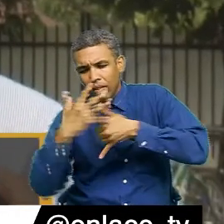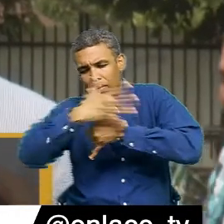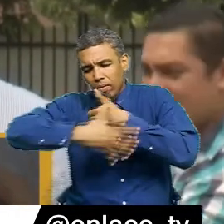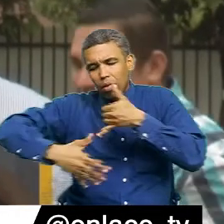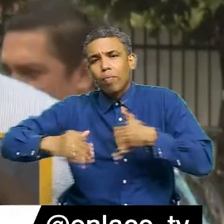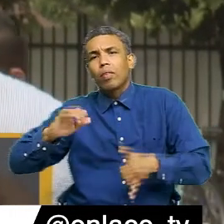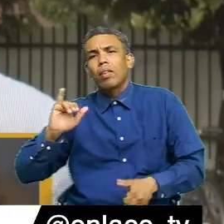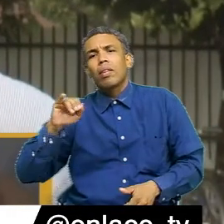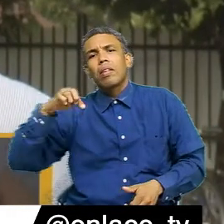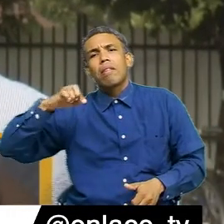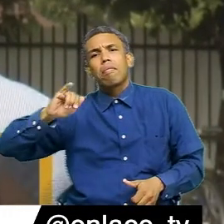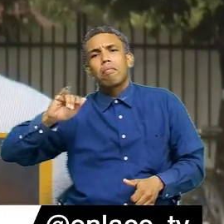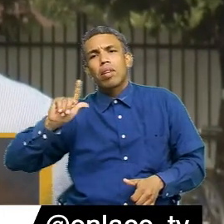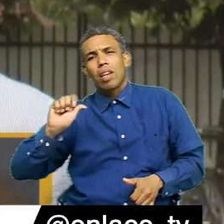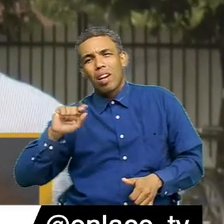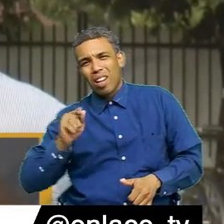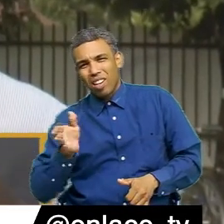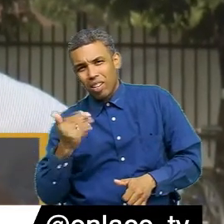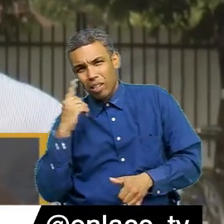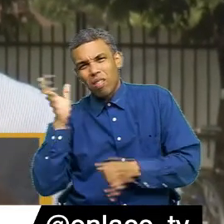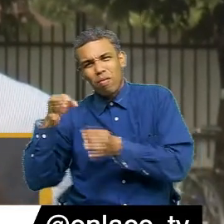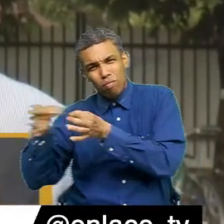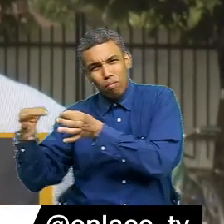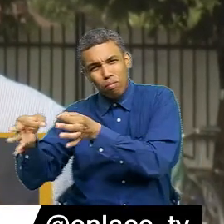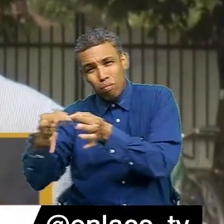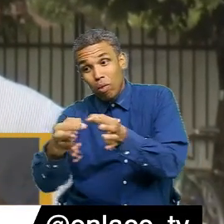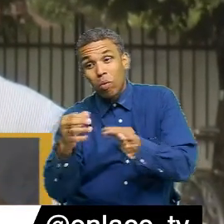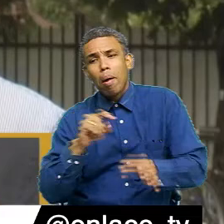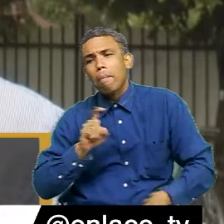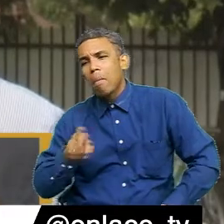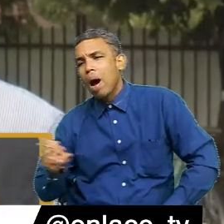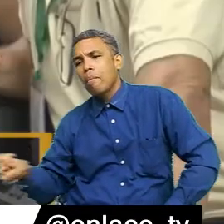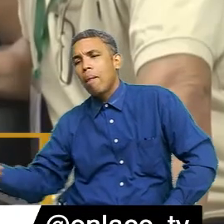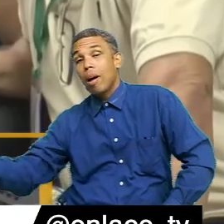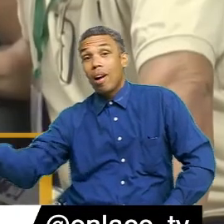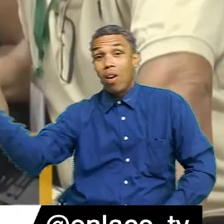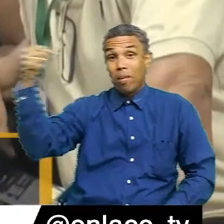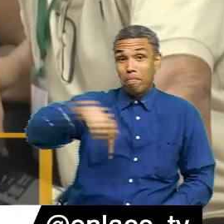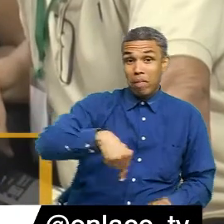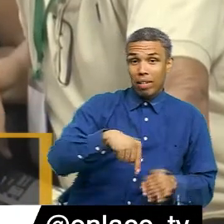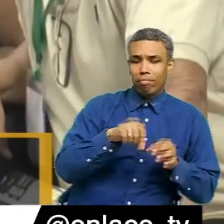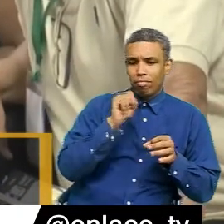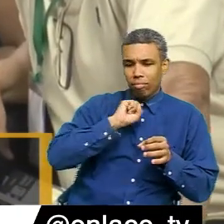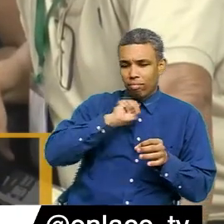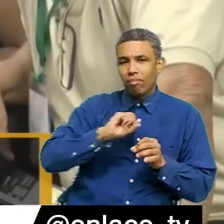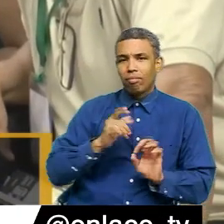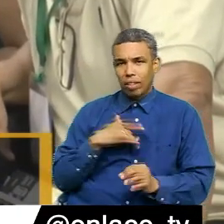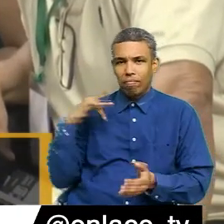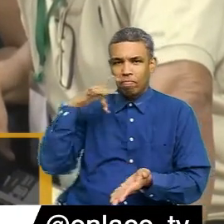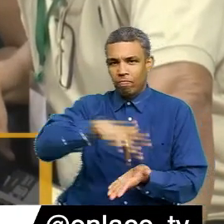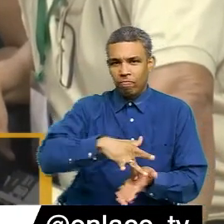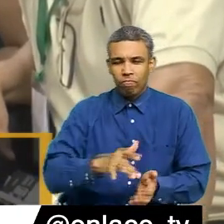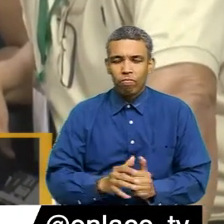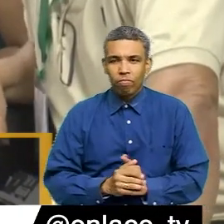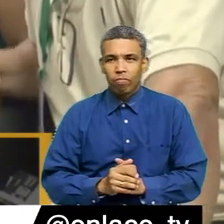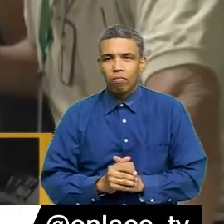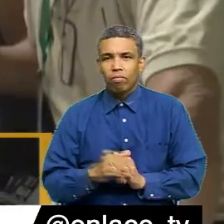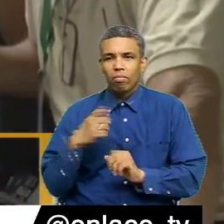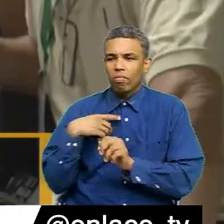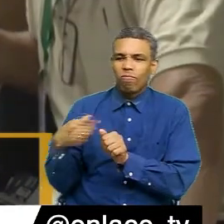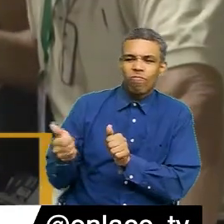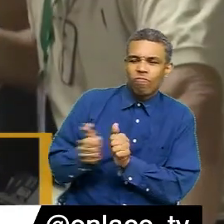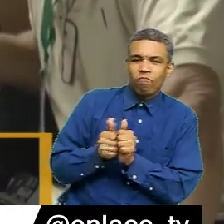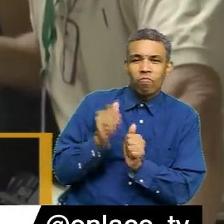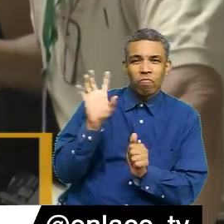para cubrir todo lo que tiene que ver con el área y la región del Magdalena Medio. Acompaña a esta comisión la embajadora de Suecia,